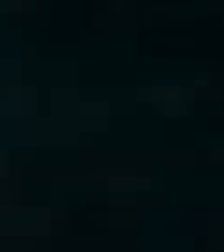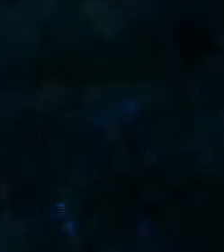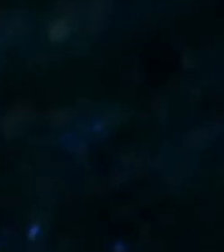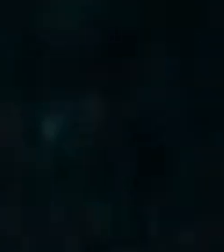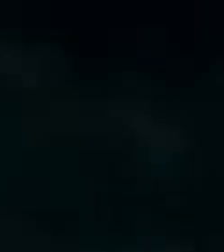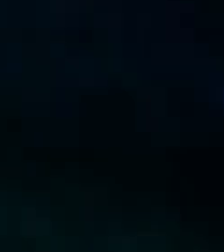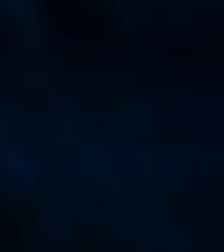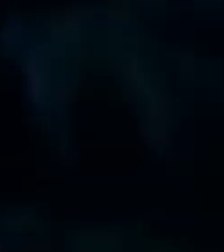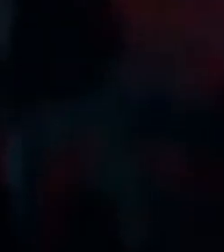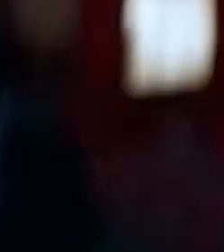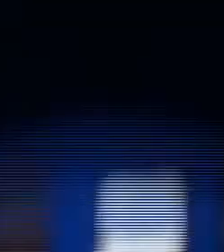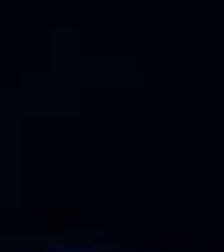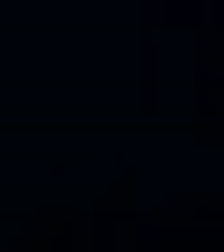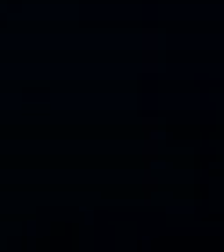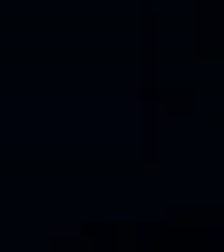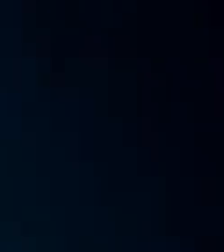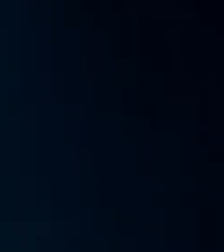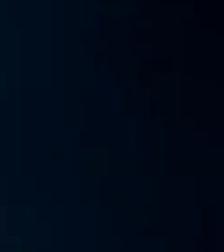perdón?